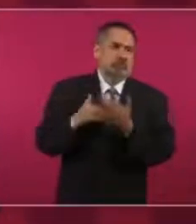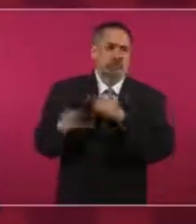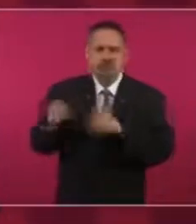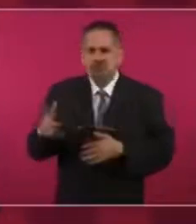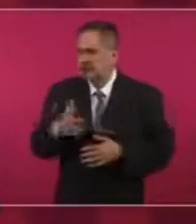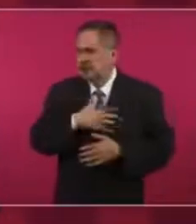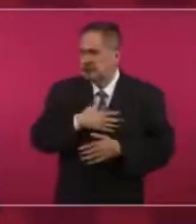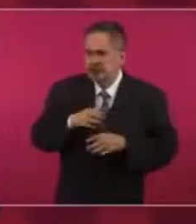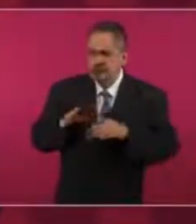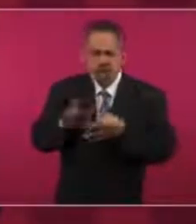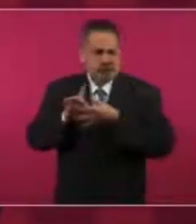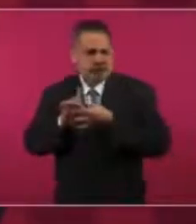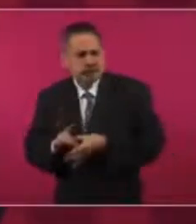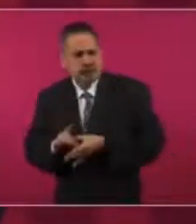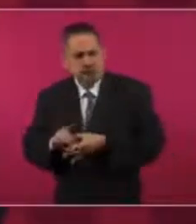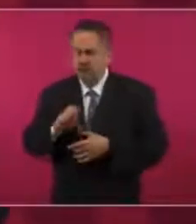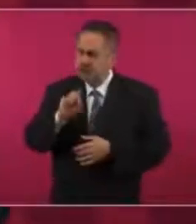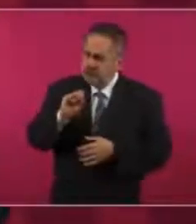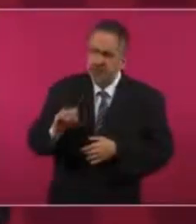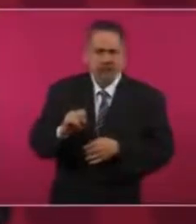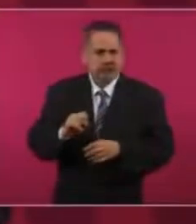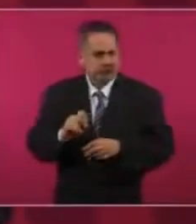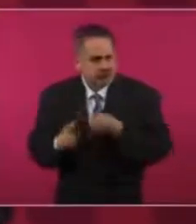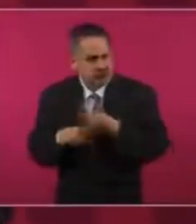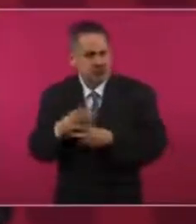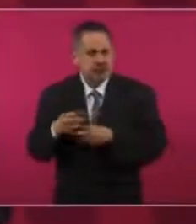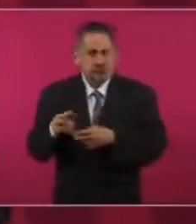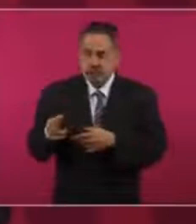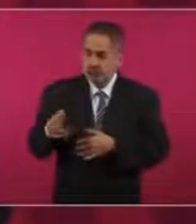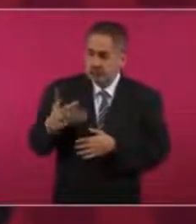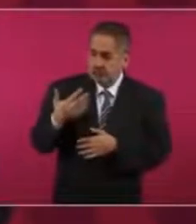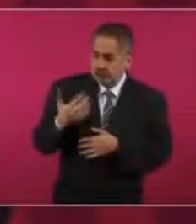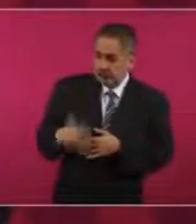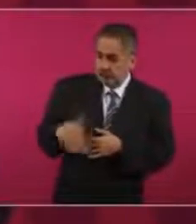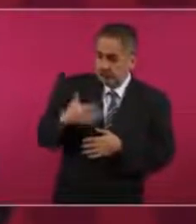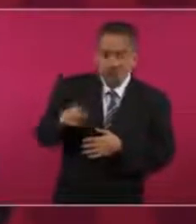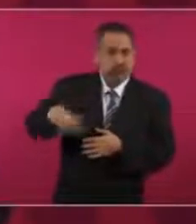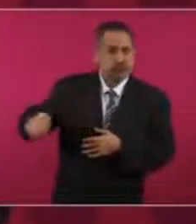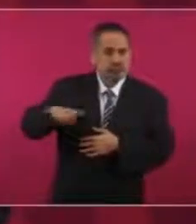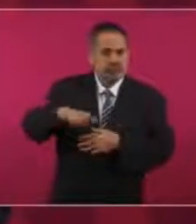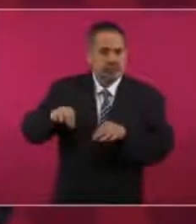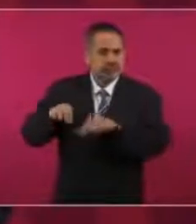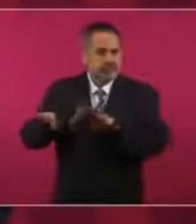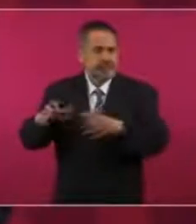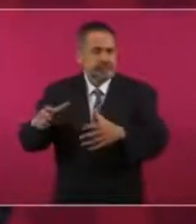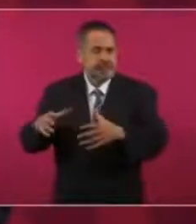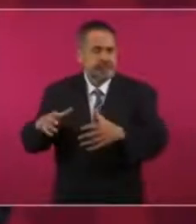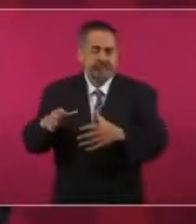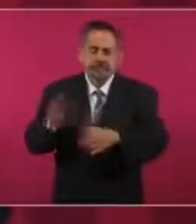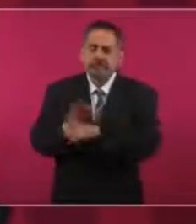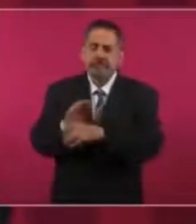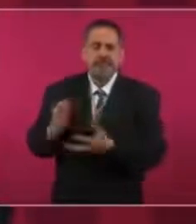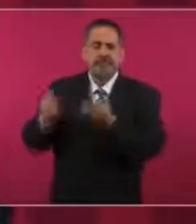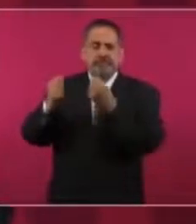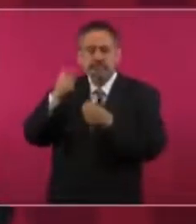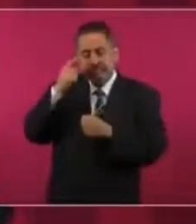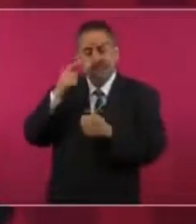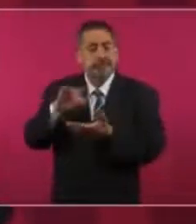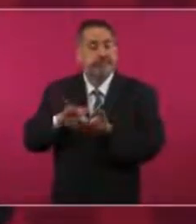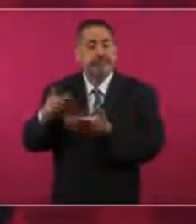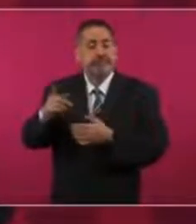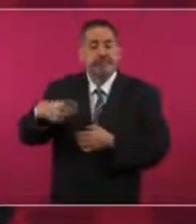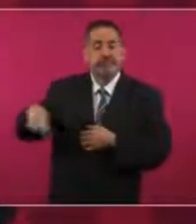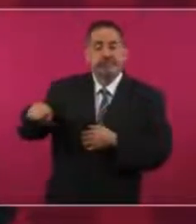por su mística. Estamos rescatando a estas empresas públicas por los trabajadores y